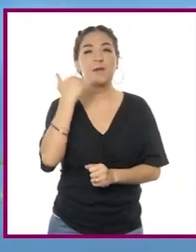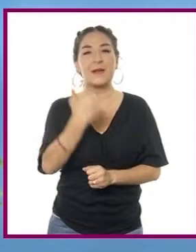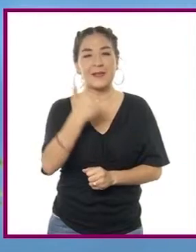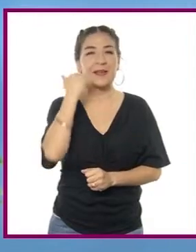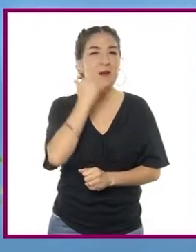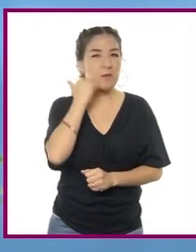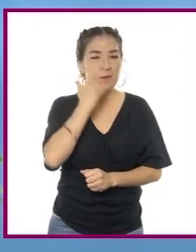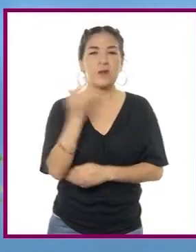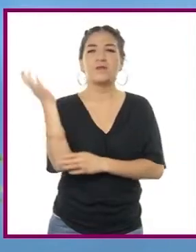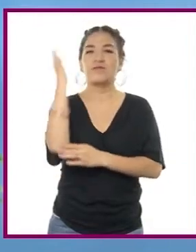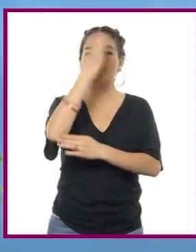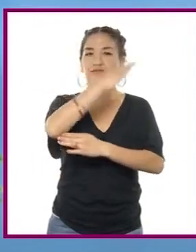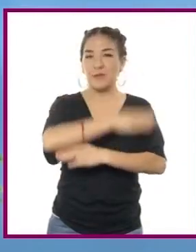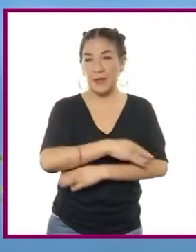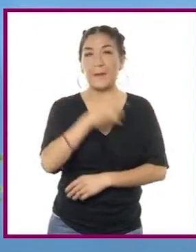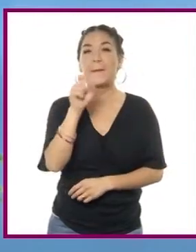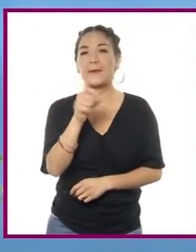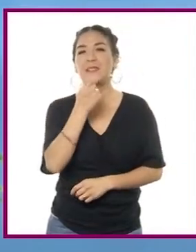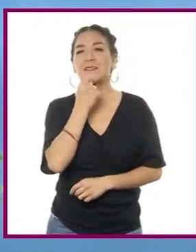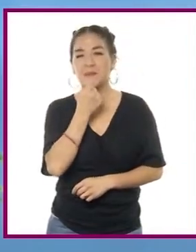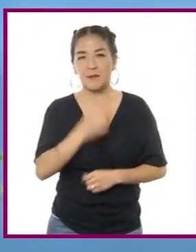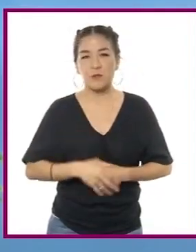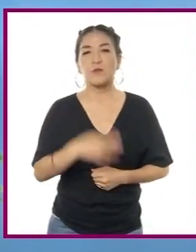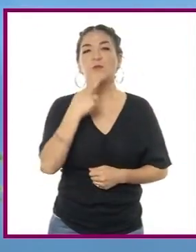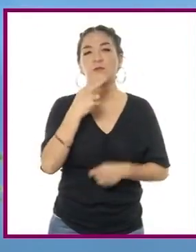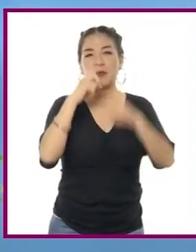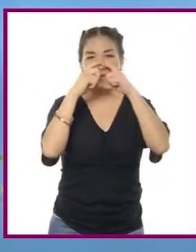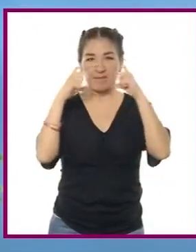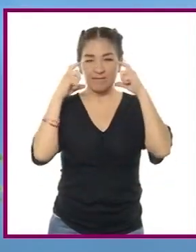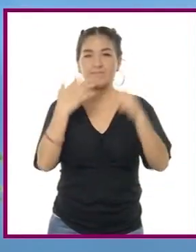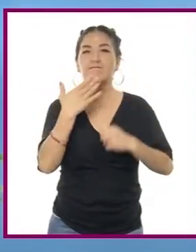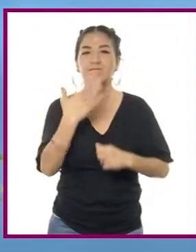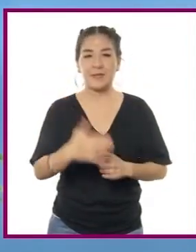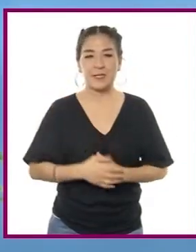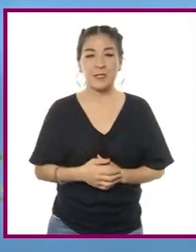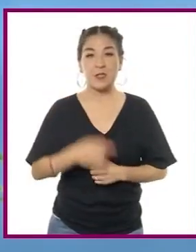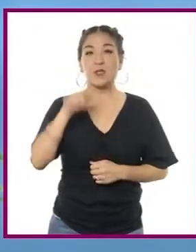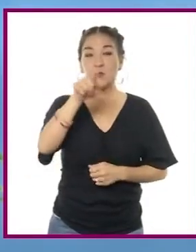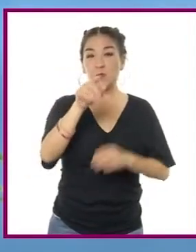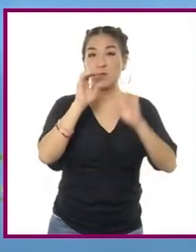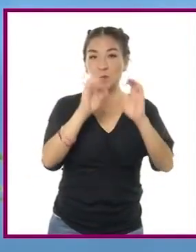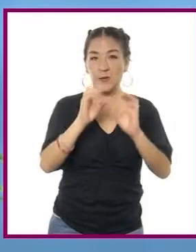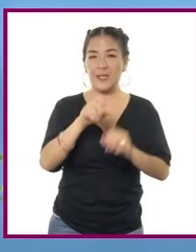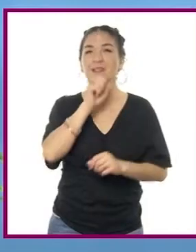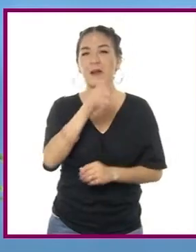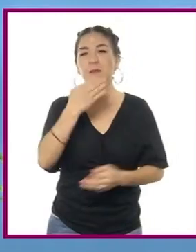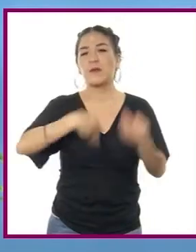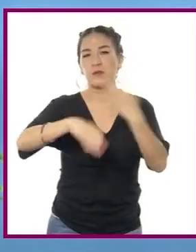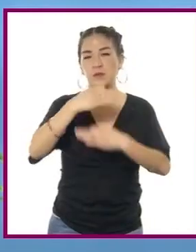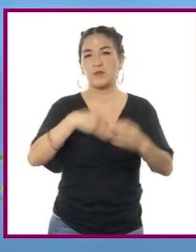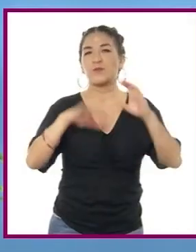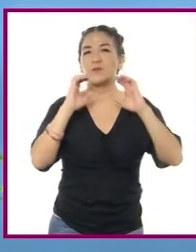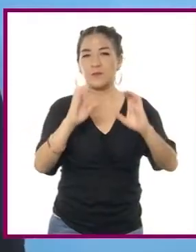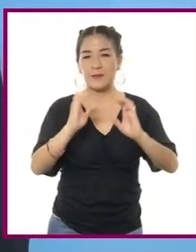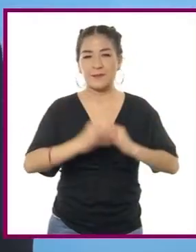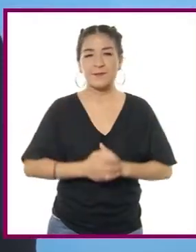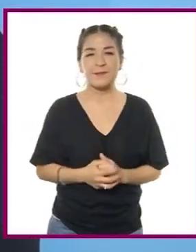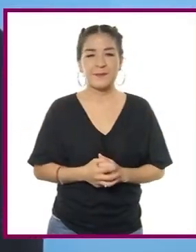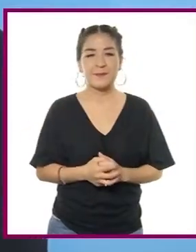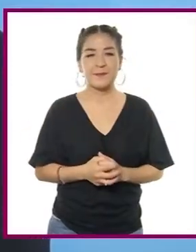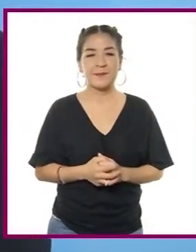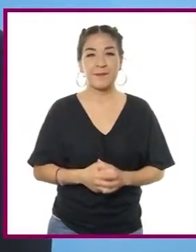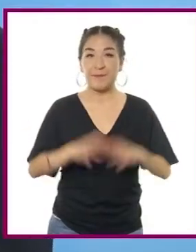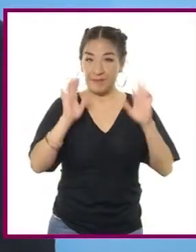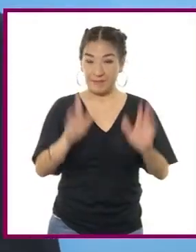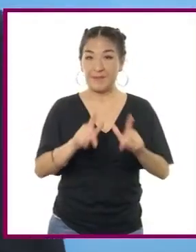menos 20 segundos y usar el cubrebocas de manera correcta. Al cuidarnos a nosotros, cuidamos a los demás.